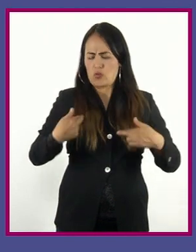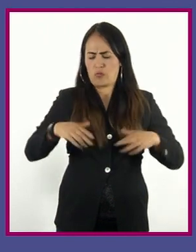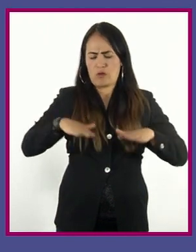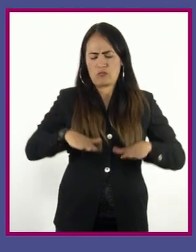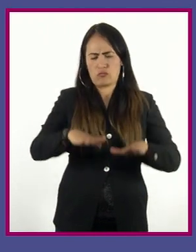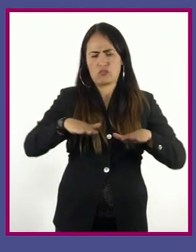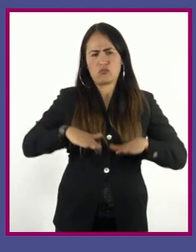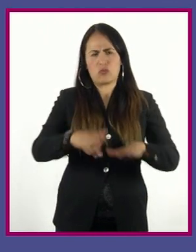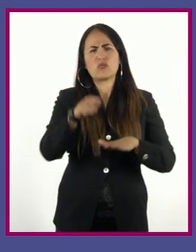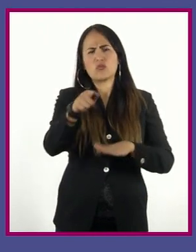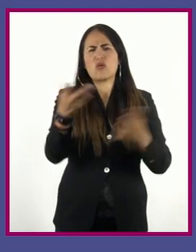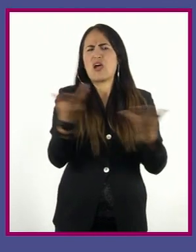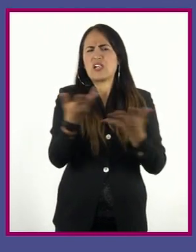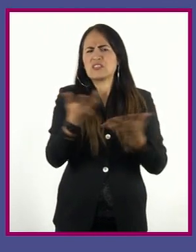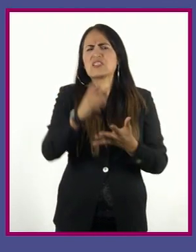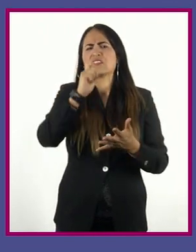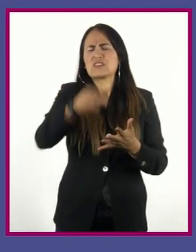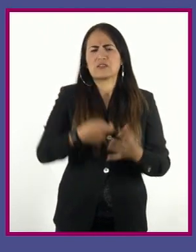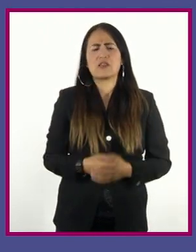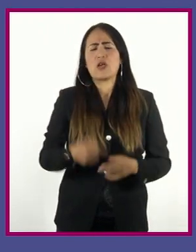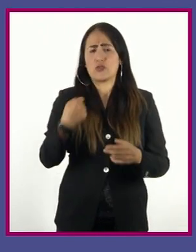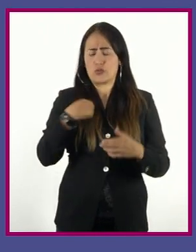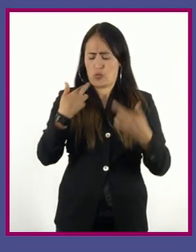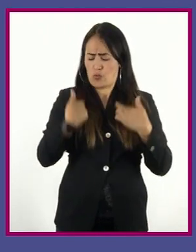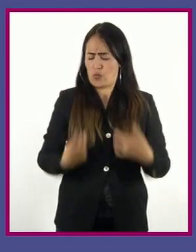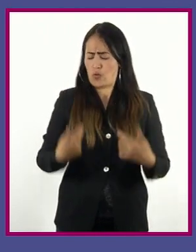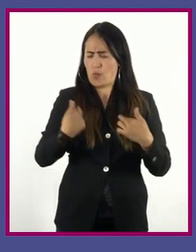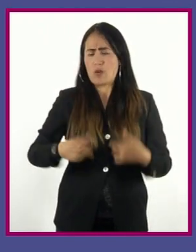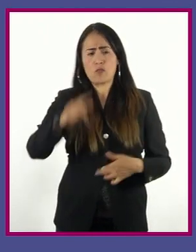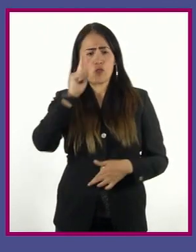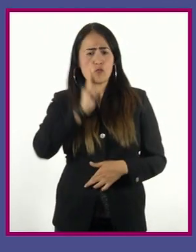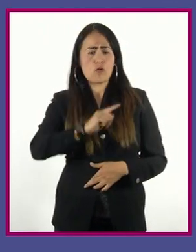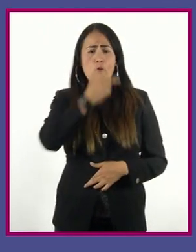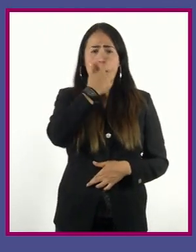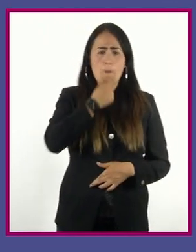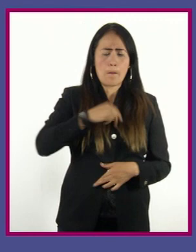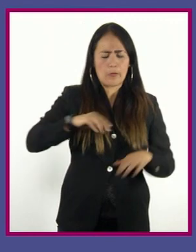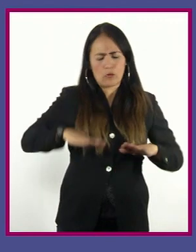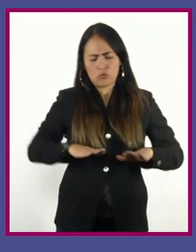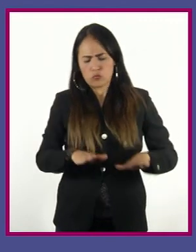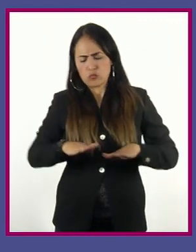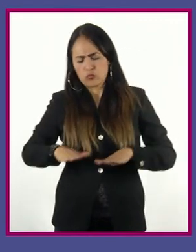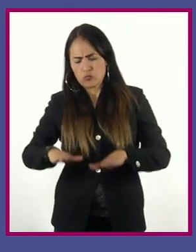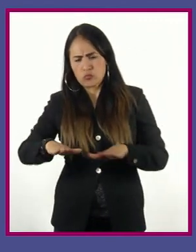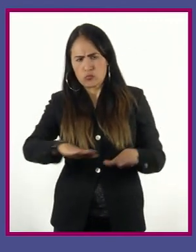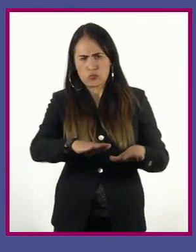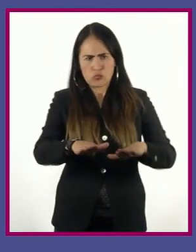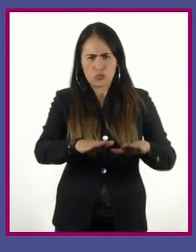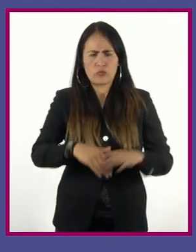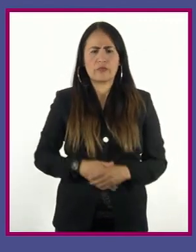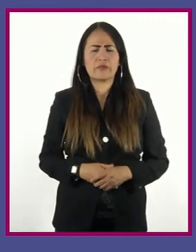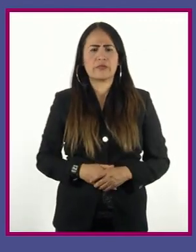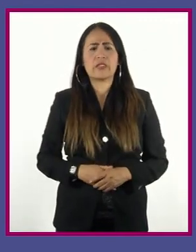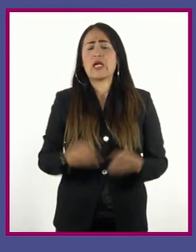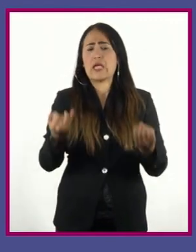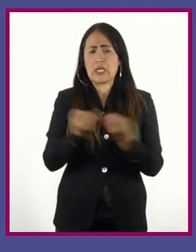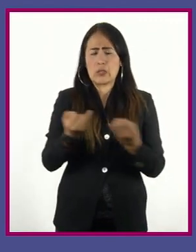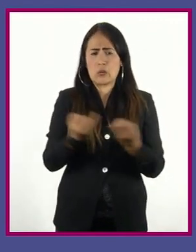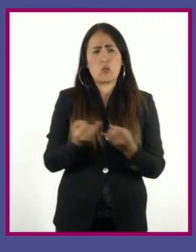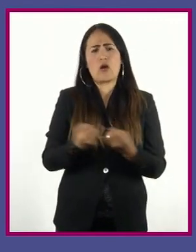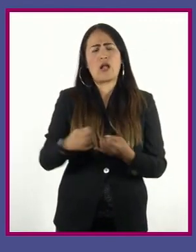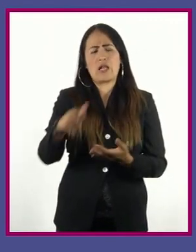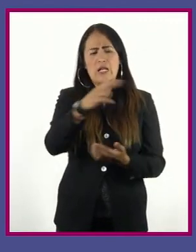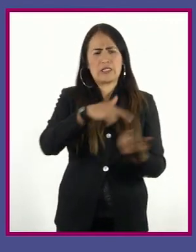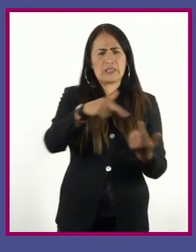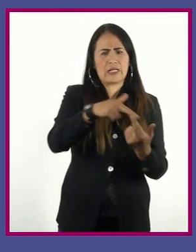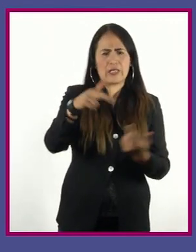trabajo? Bueno, yo confecciono ropa para dama y caballero y también incluso llega algunos danzantes de otras